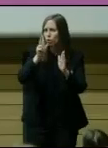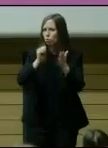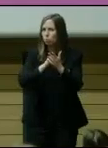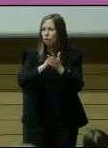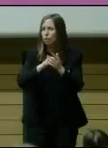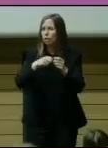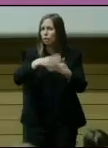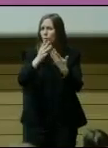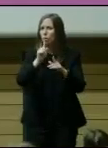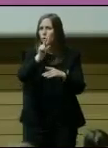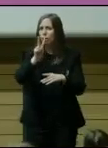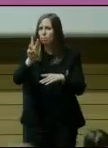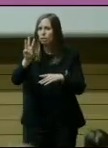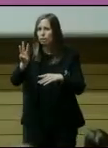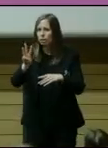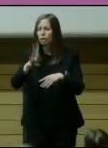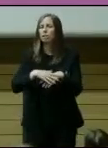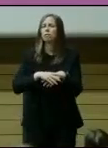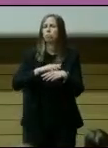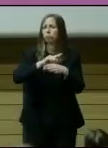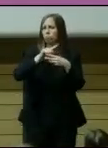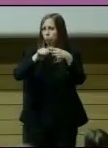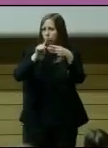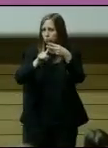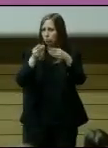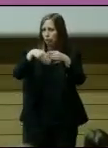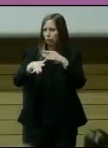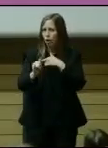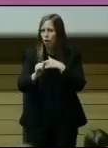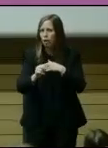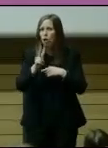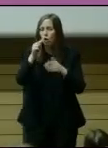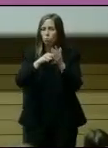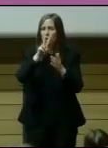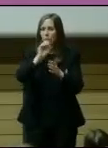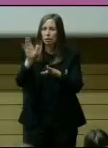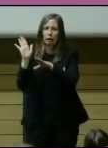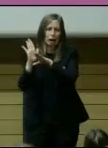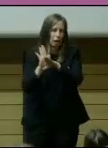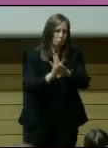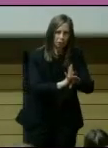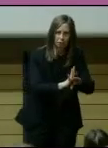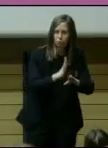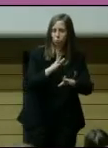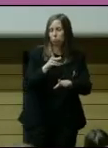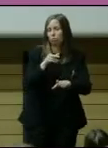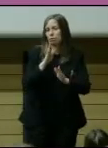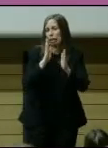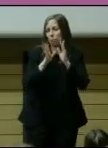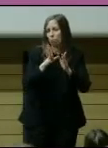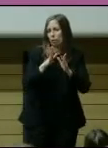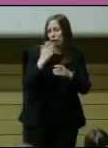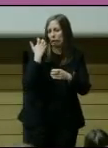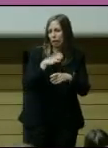2019 223 con opioides opiáceos, 2020 juega aparte, un año extraño,